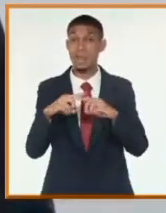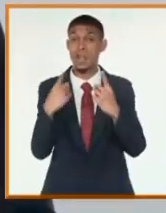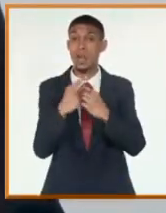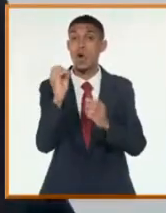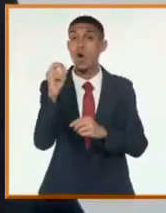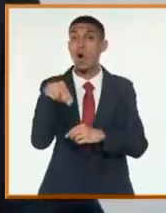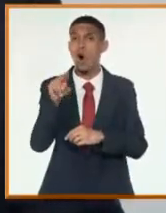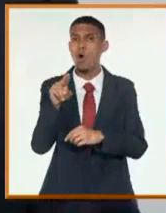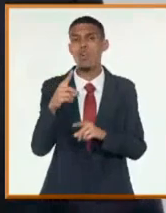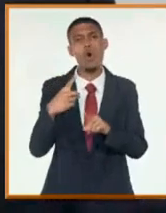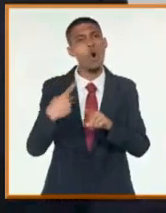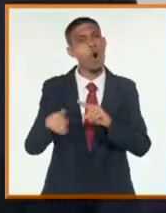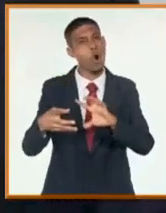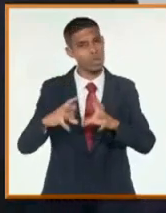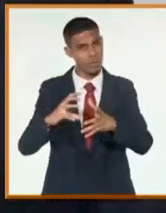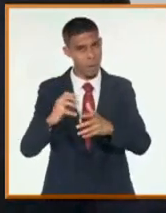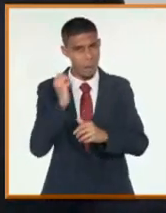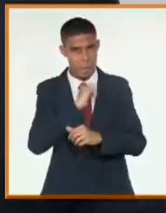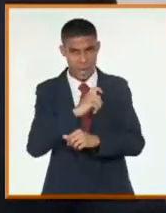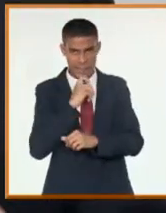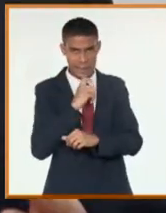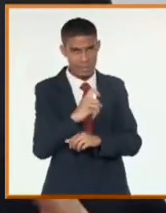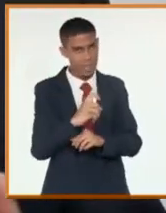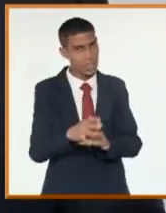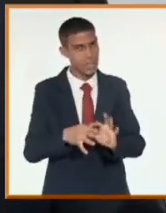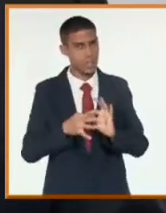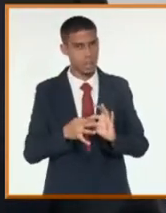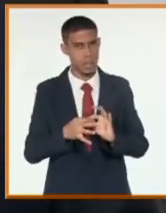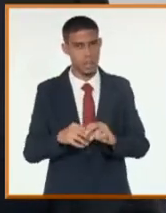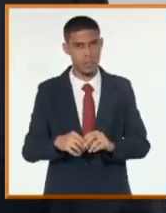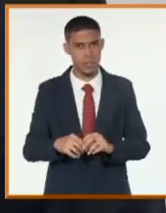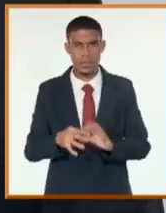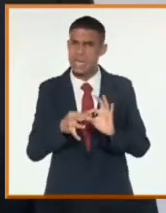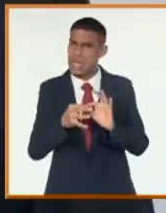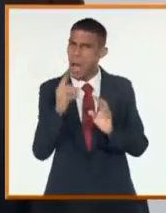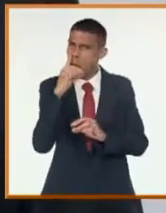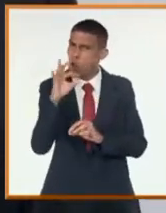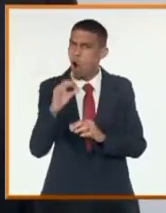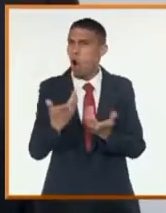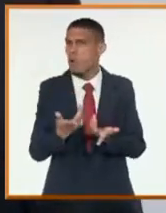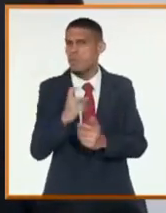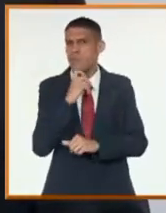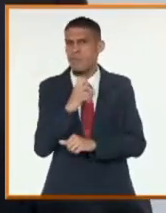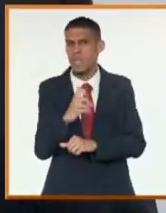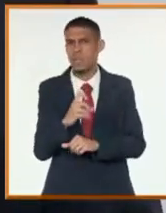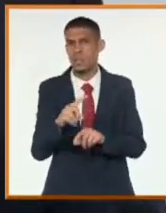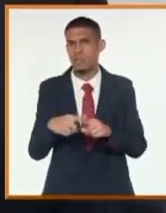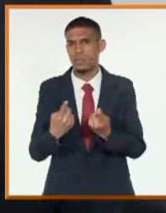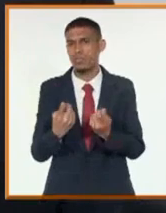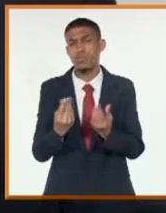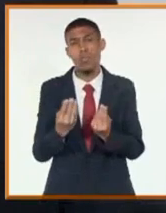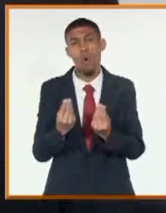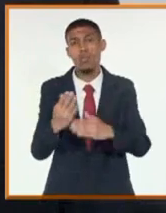un escenario complejo. Están todas las problemáticas estas de incertidumbre que existen en el mundo.